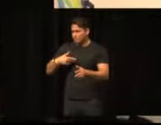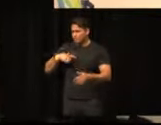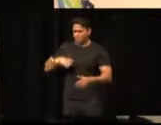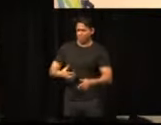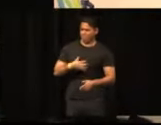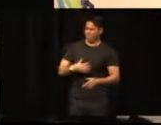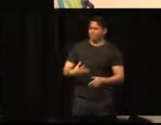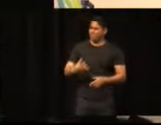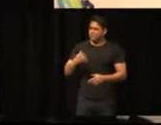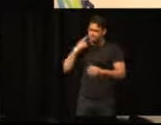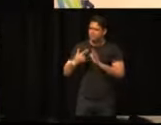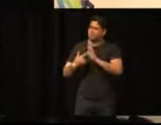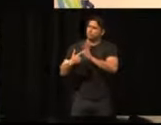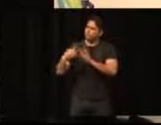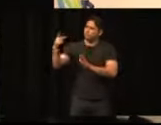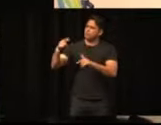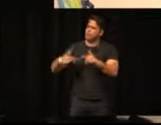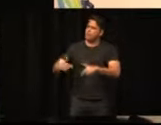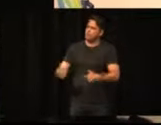identidades,